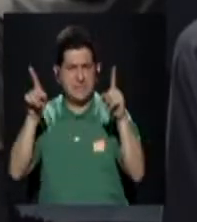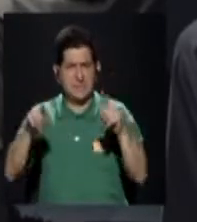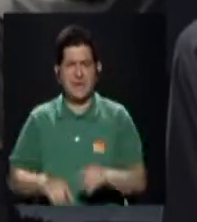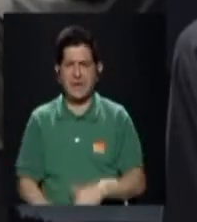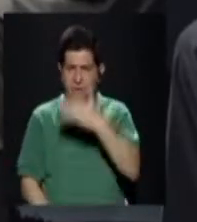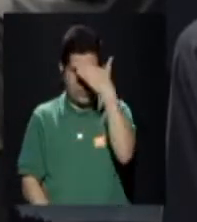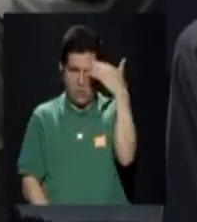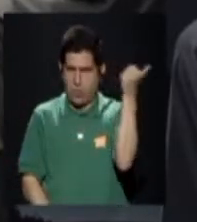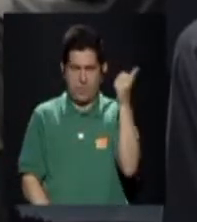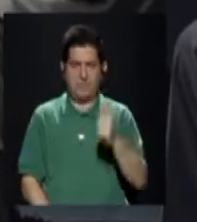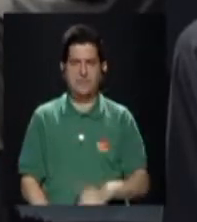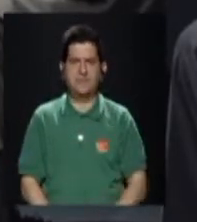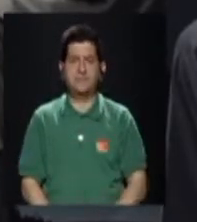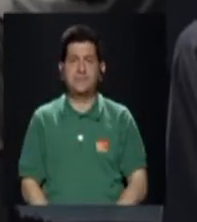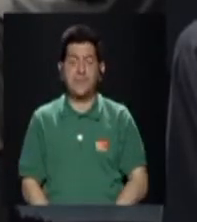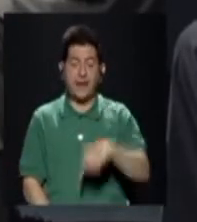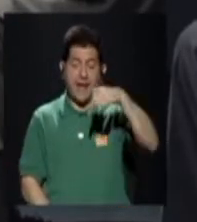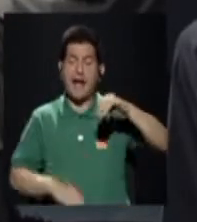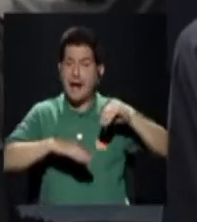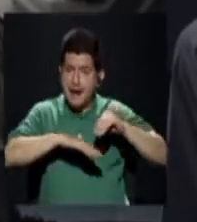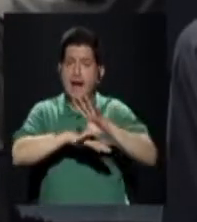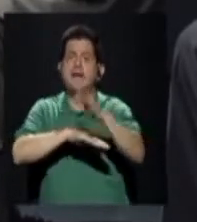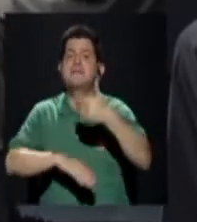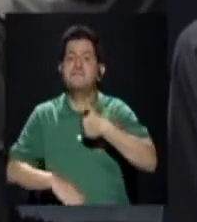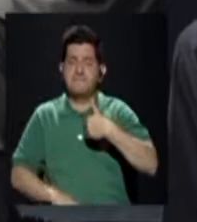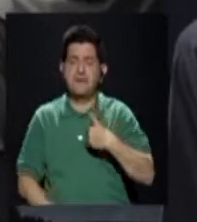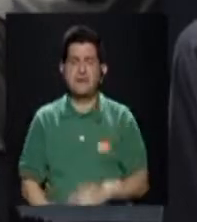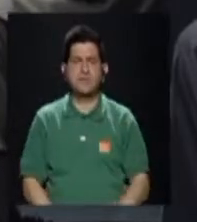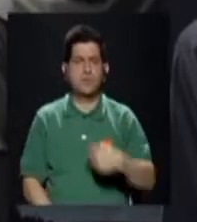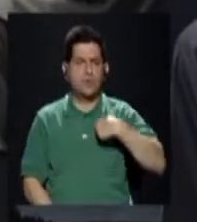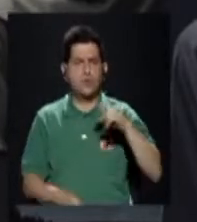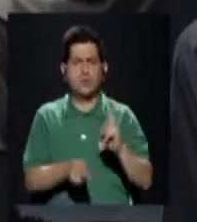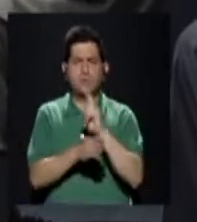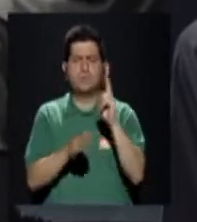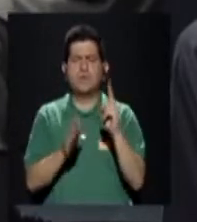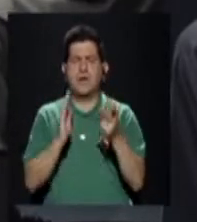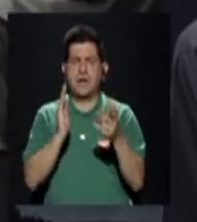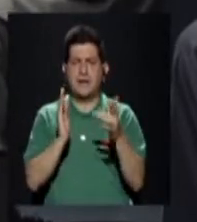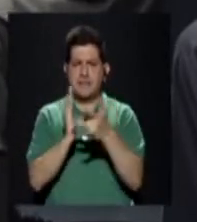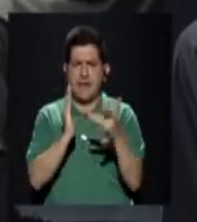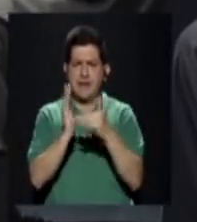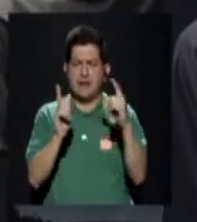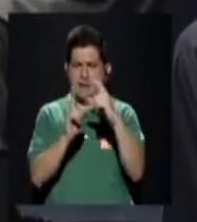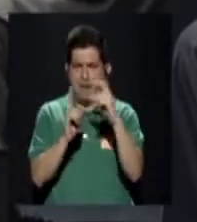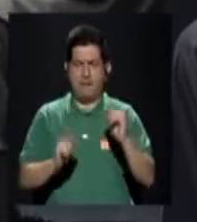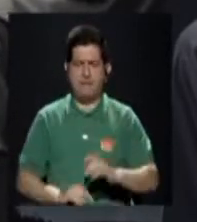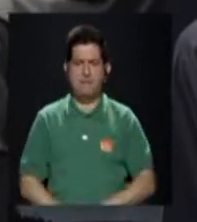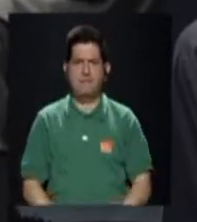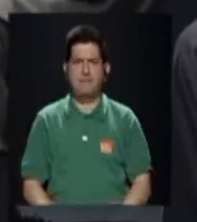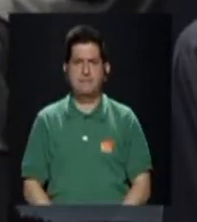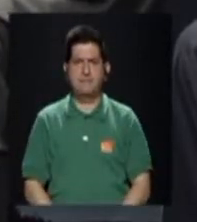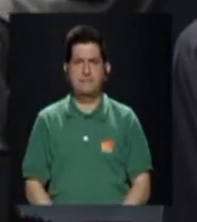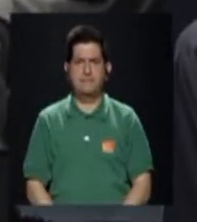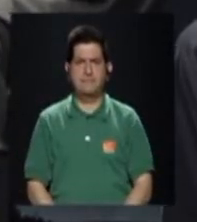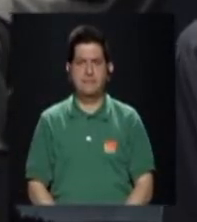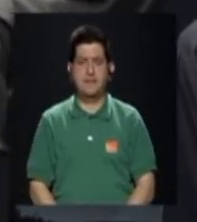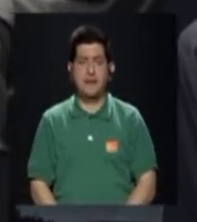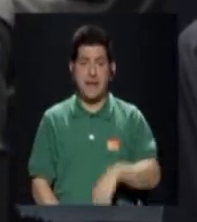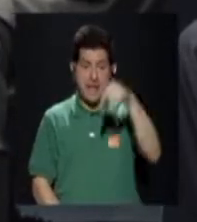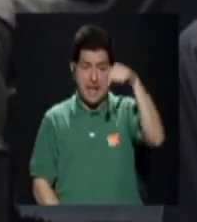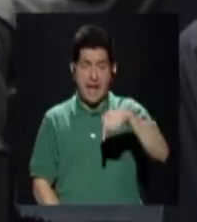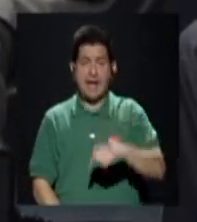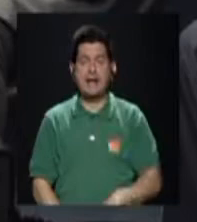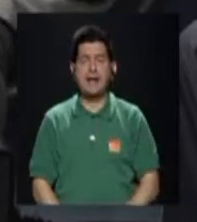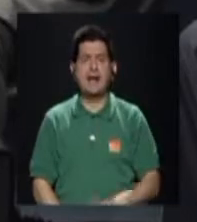nos olvide, aquí hay un efecto, y yo voy a usar el término técnico primero, aquí hay un efecto de acervo